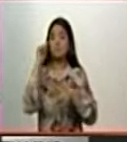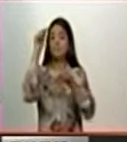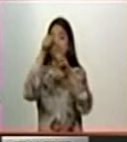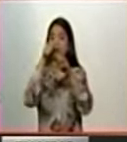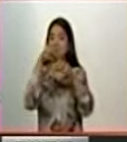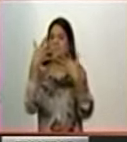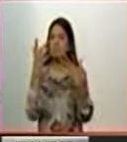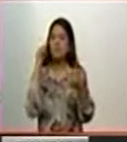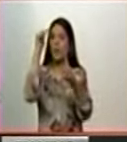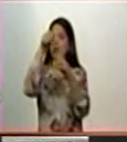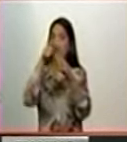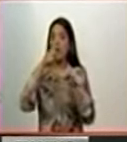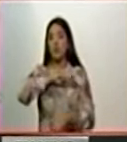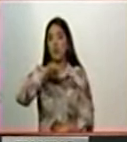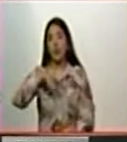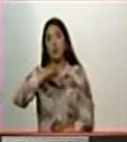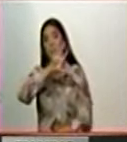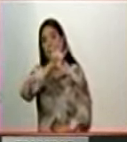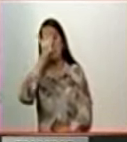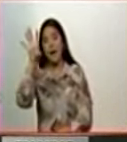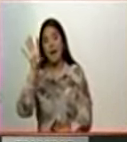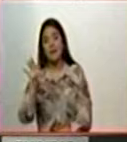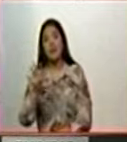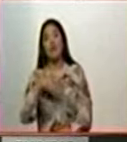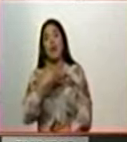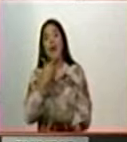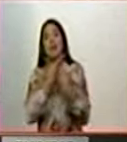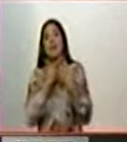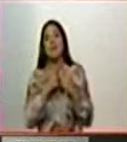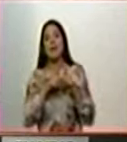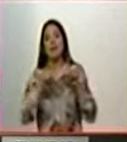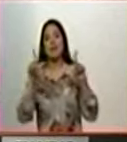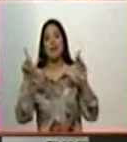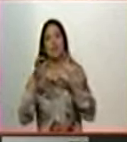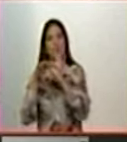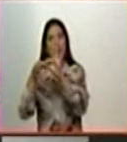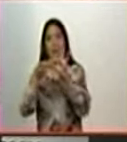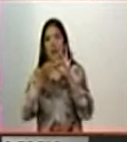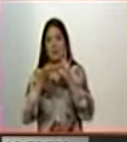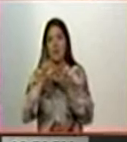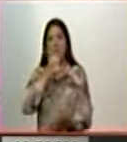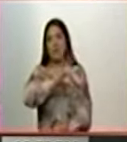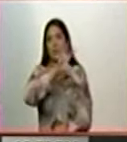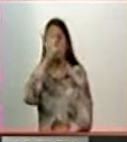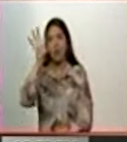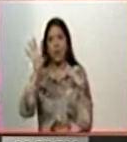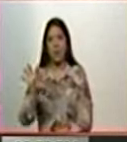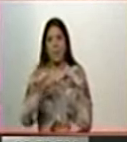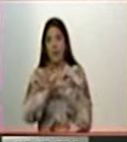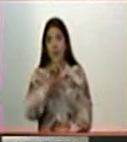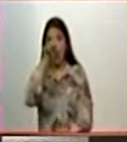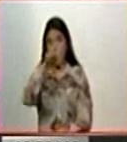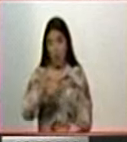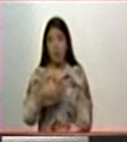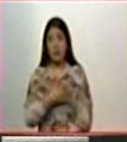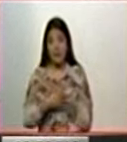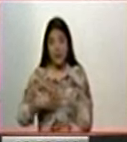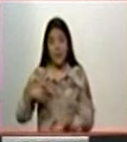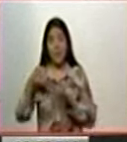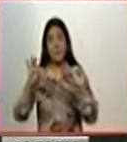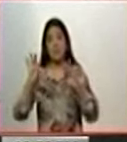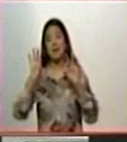nuestras naciones, que tienen que ver con el destino de libertad y de soberanía de nuestros países. Hoy queremos dar además un